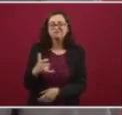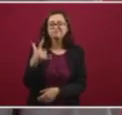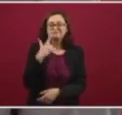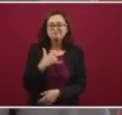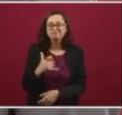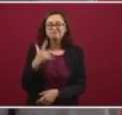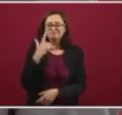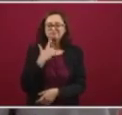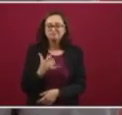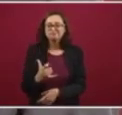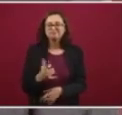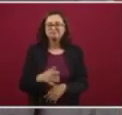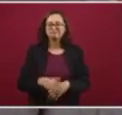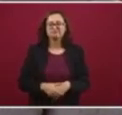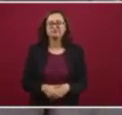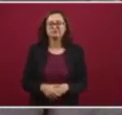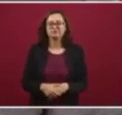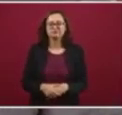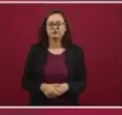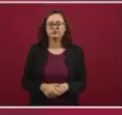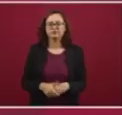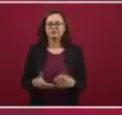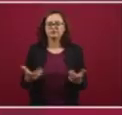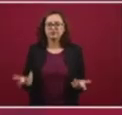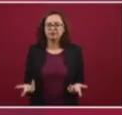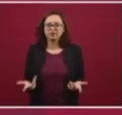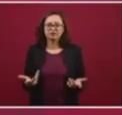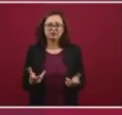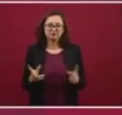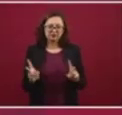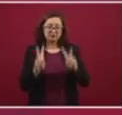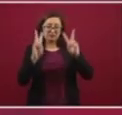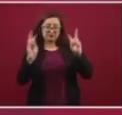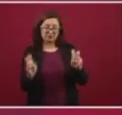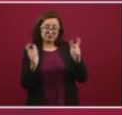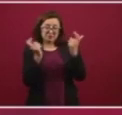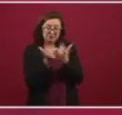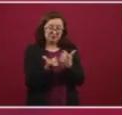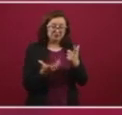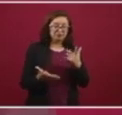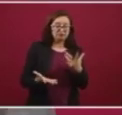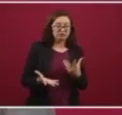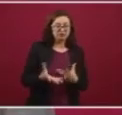en no solo mejorar la situación material,